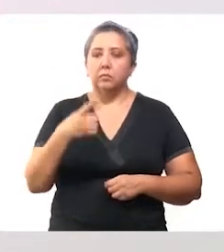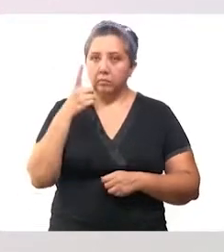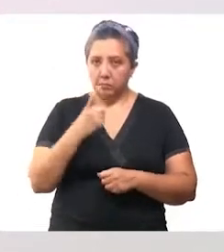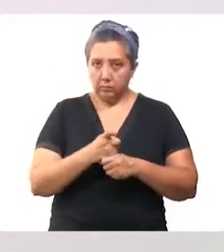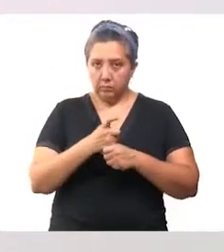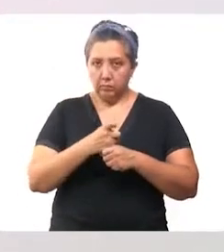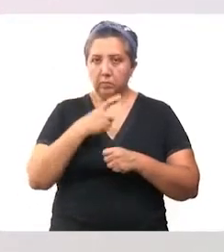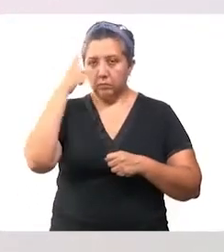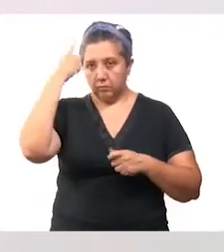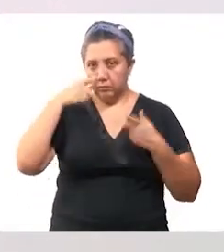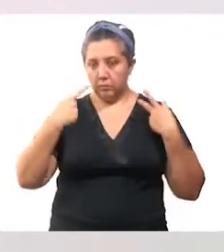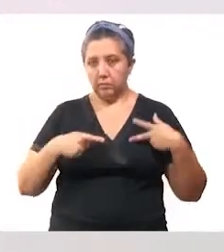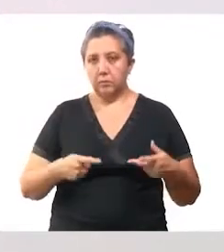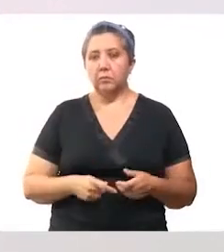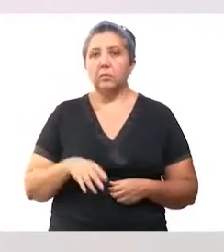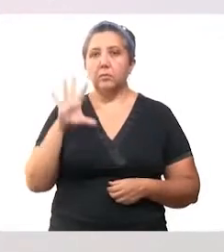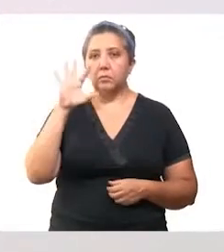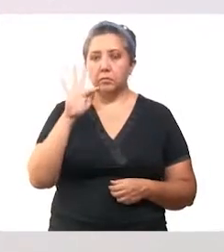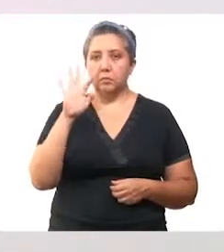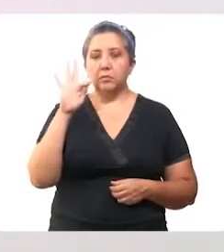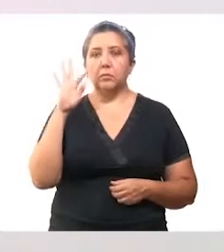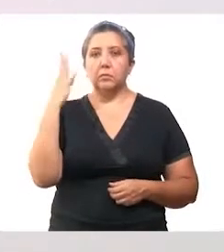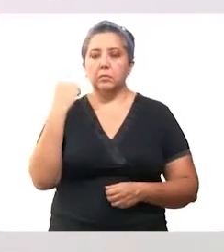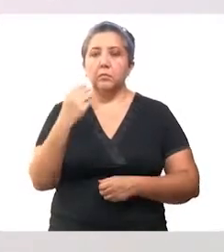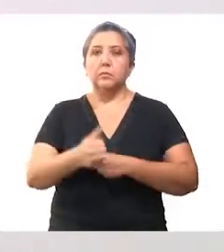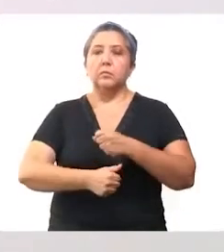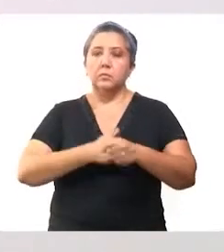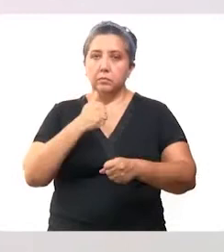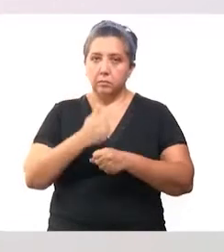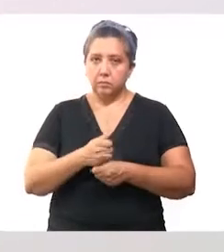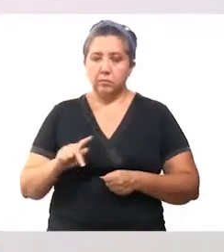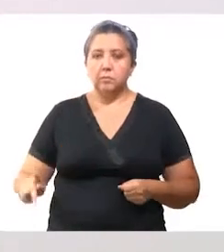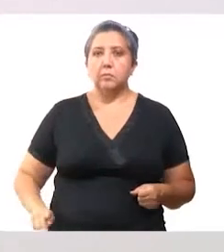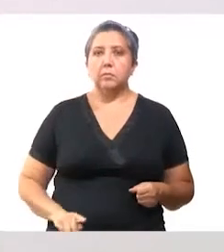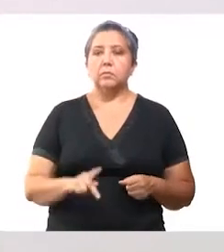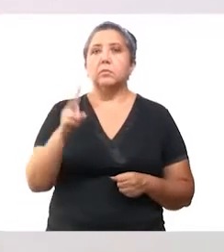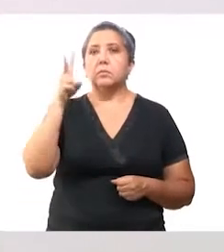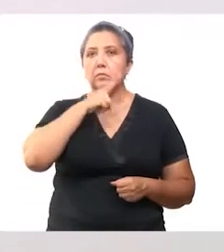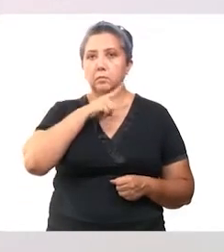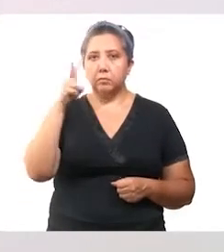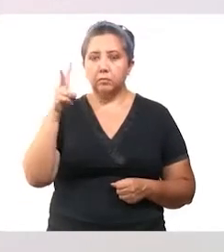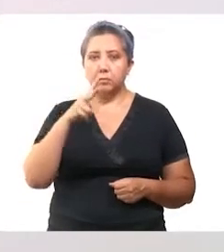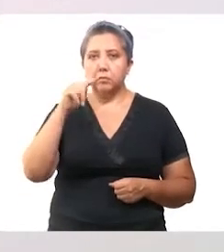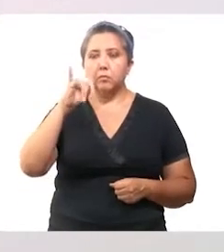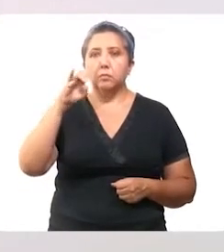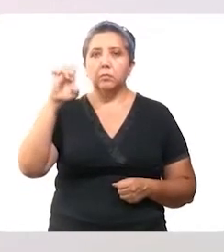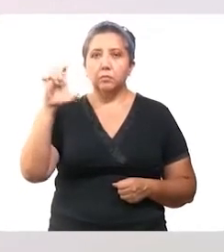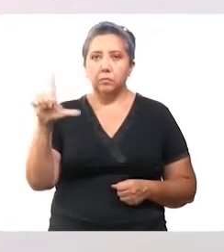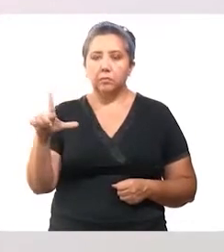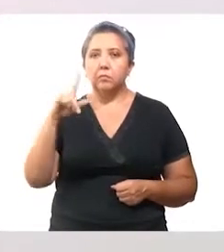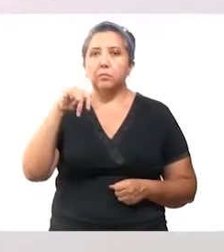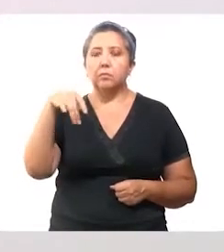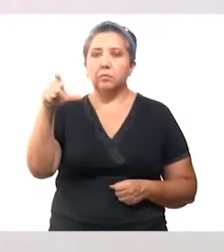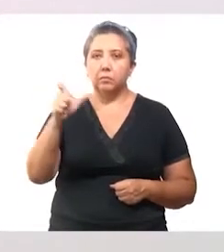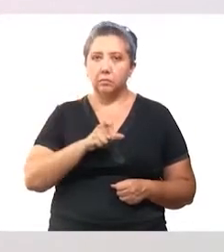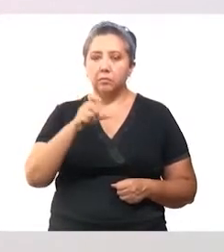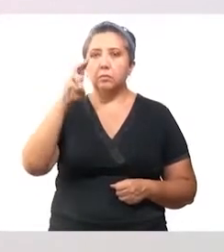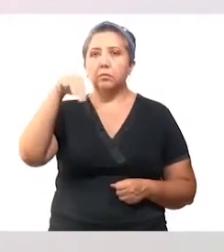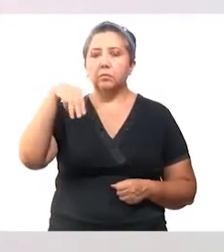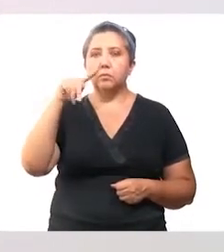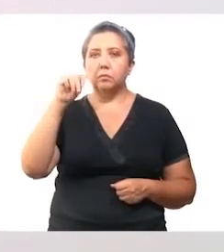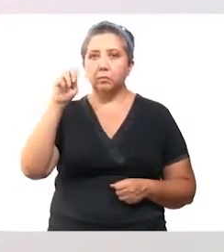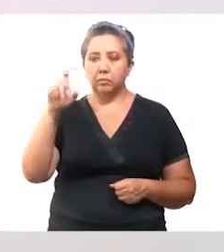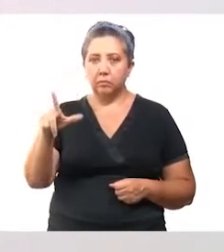de la primera dosis a personas de 40 a 49 años en los municipios de Valladolid, Ticul, Tecash,